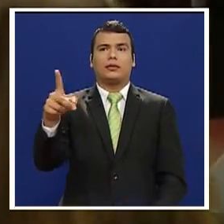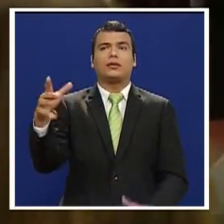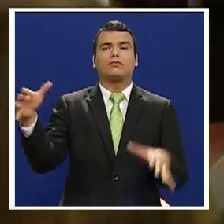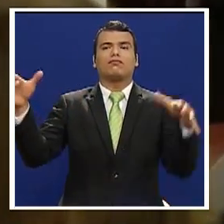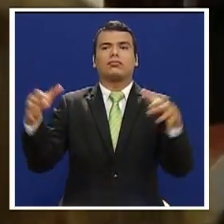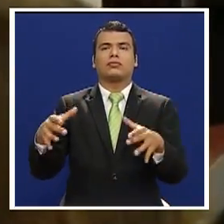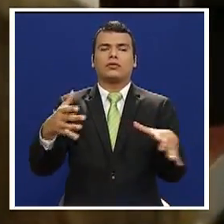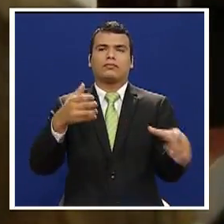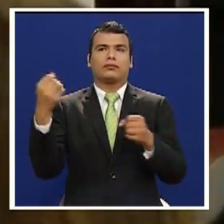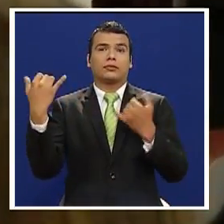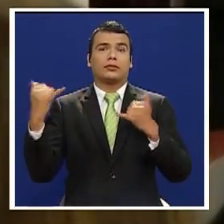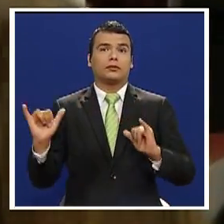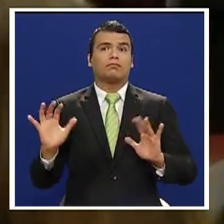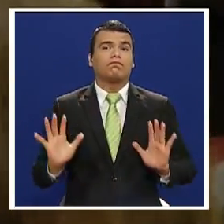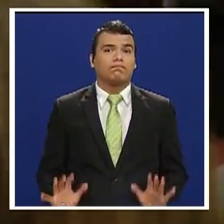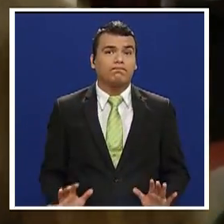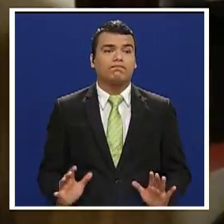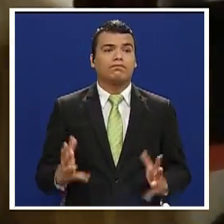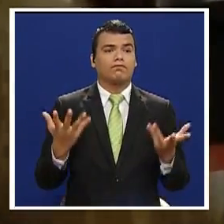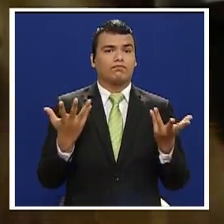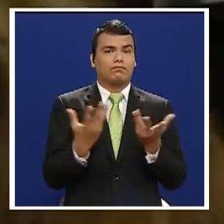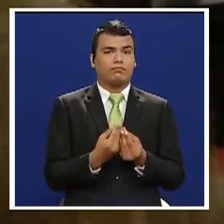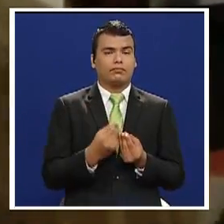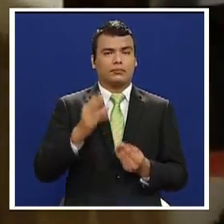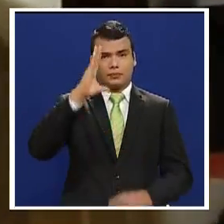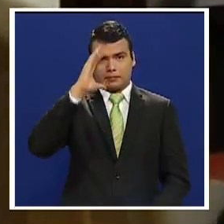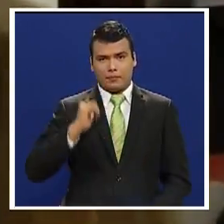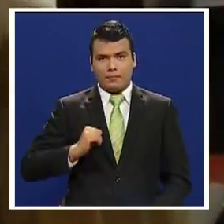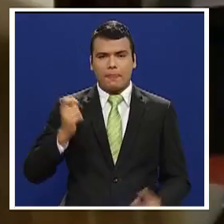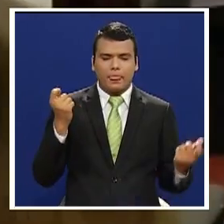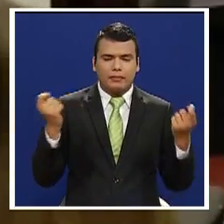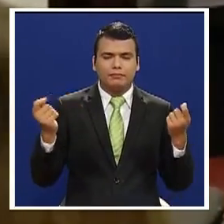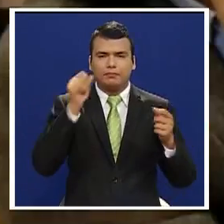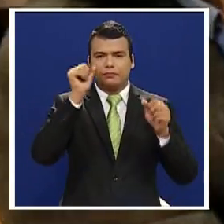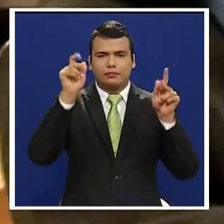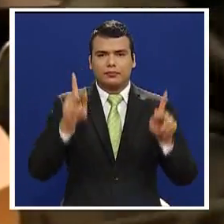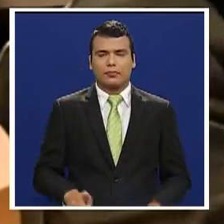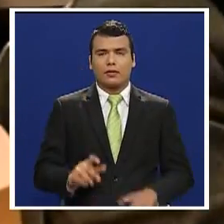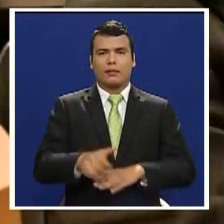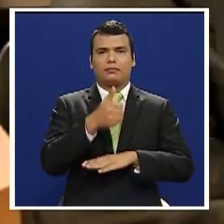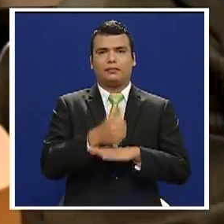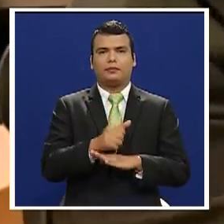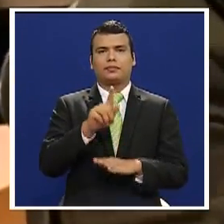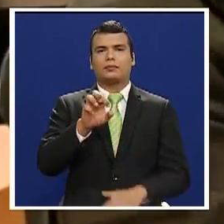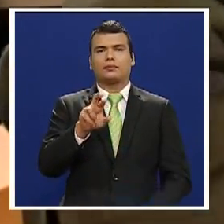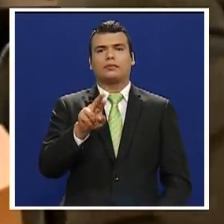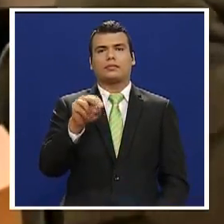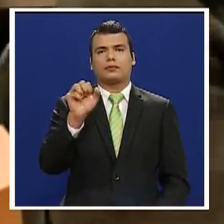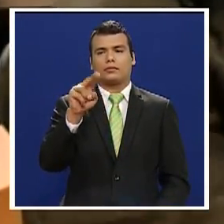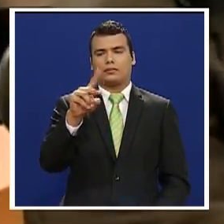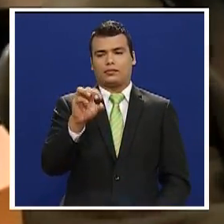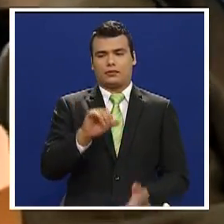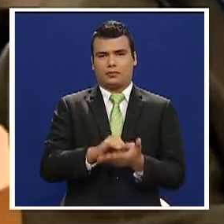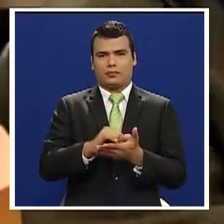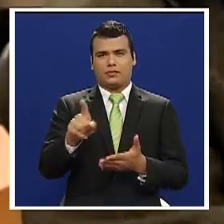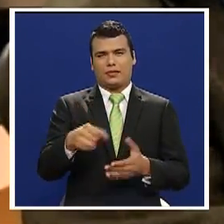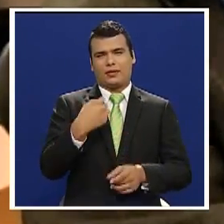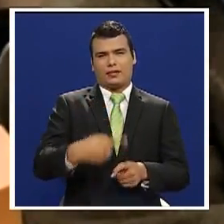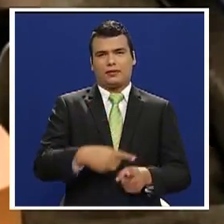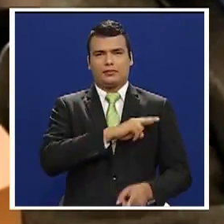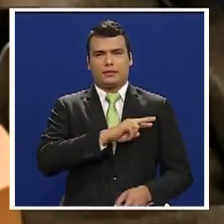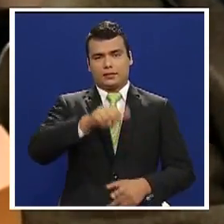que la transportó, y quien es la última persona que tuvo contacto con esta comunicadora, informó que la llevó hasta el corregimiento Filo El Gringo. De otra parte,